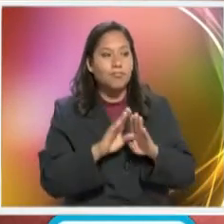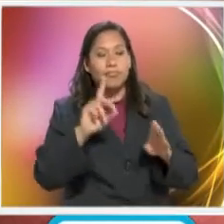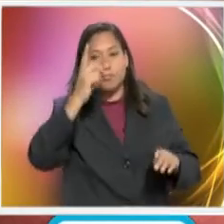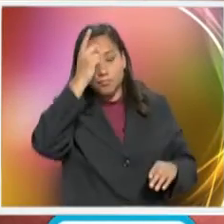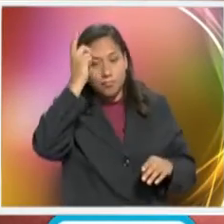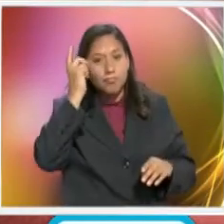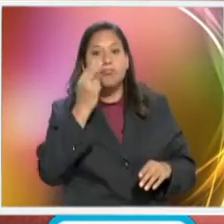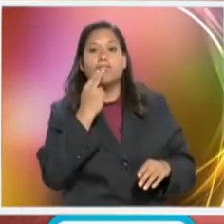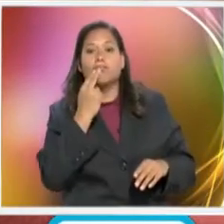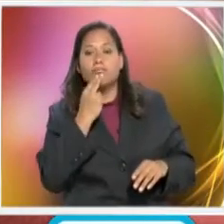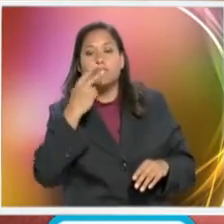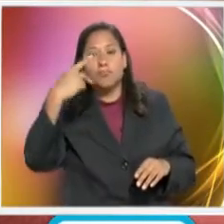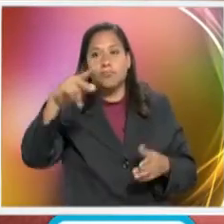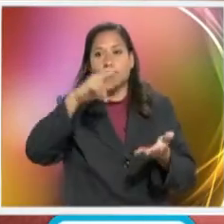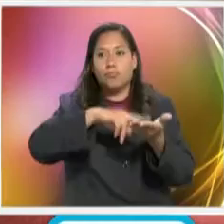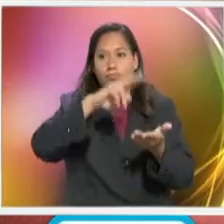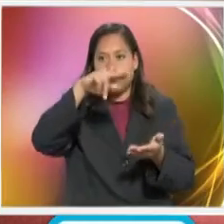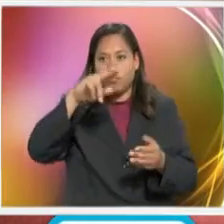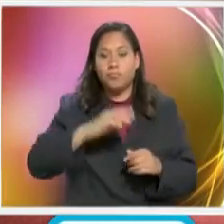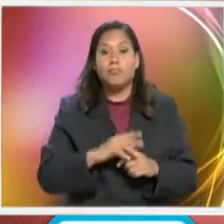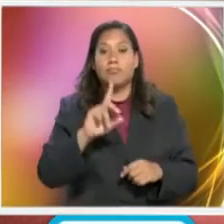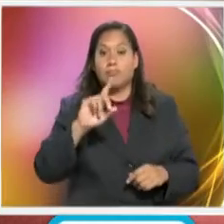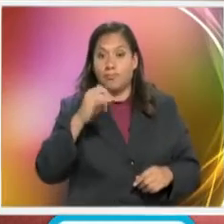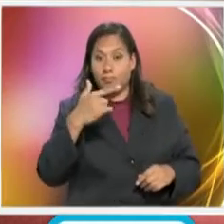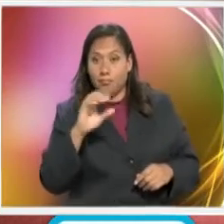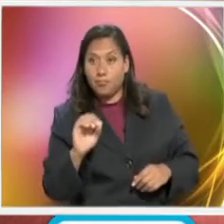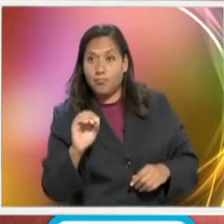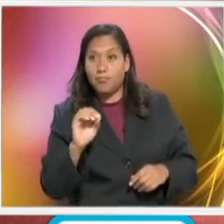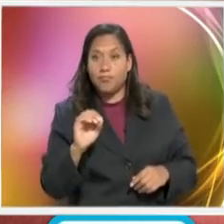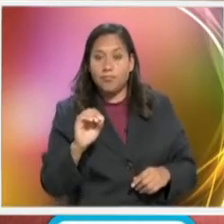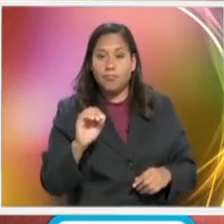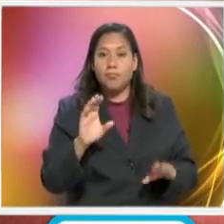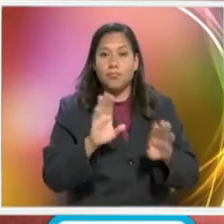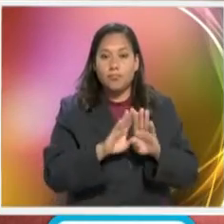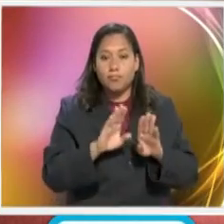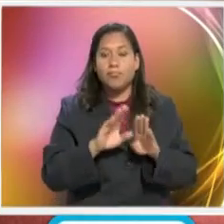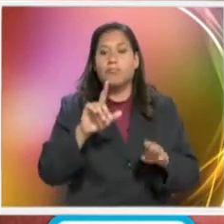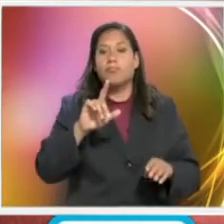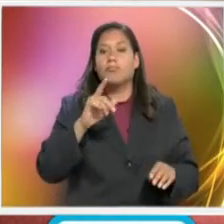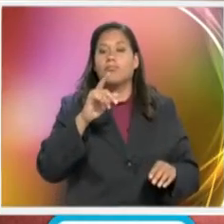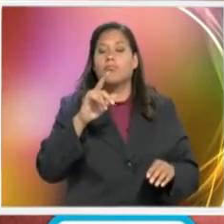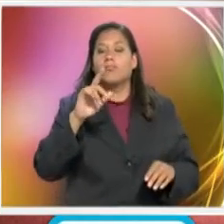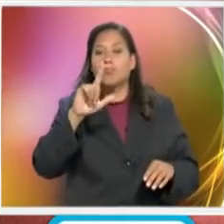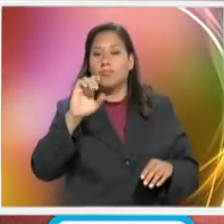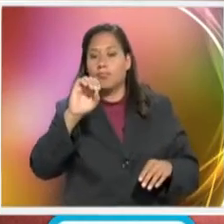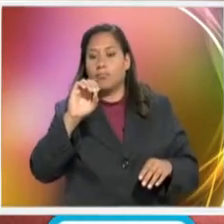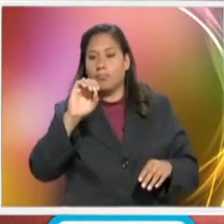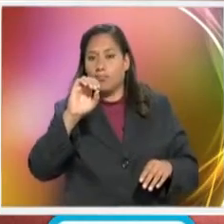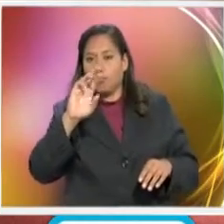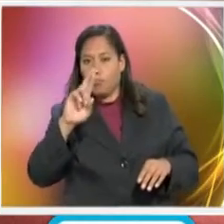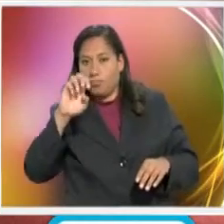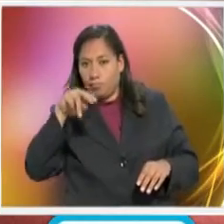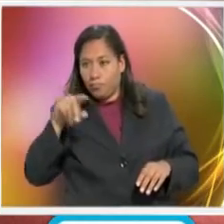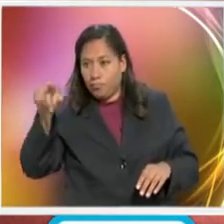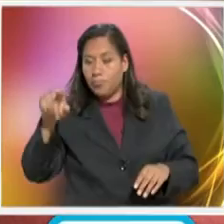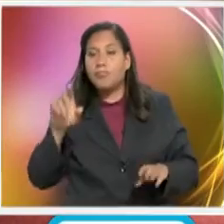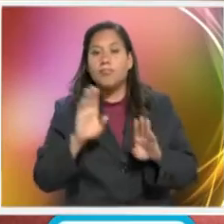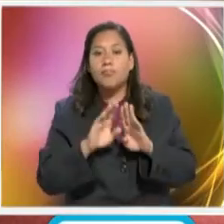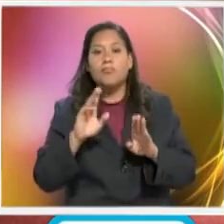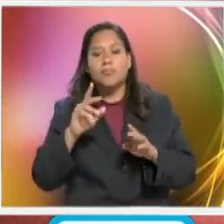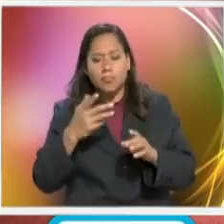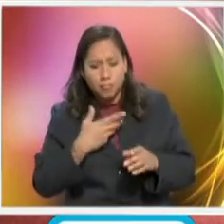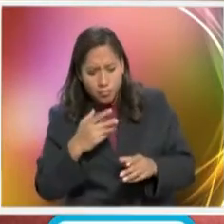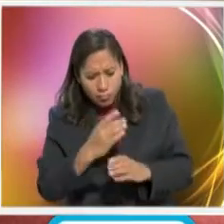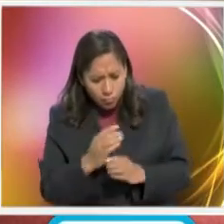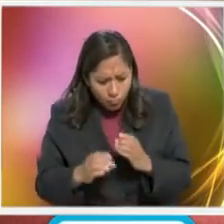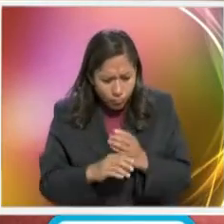Diego utilizaba en sus pinturas. Diego hace un retrato de Lore Stavenhagen, la esposa de Kurt, donde aparecen piezas prehispánicas, y